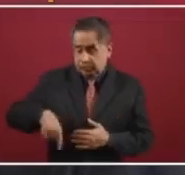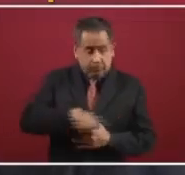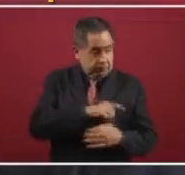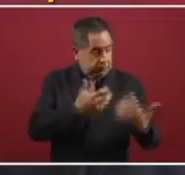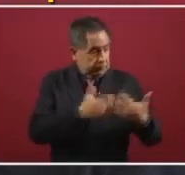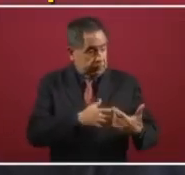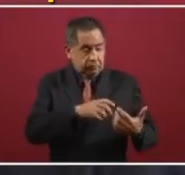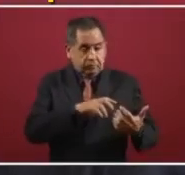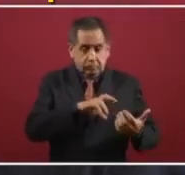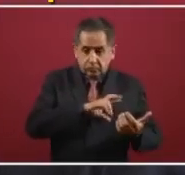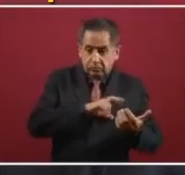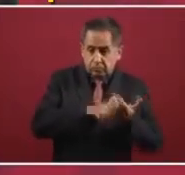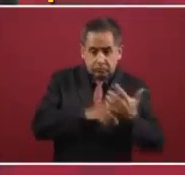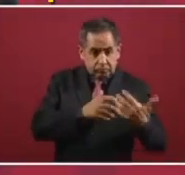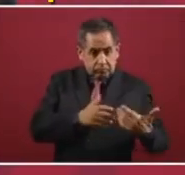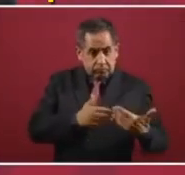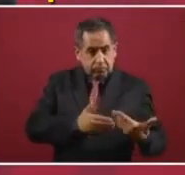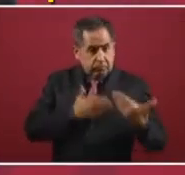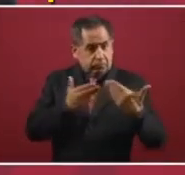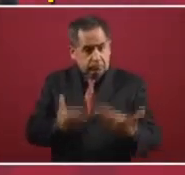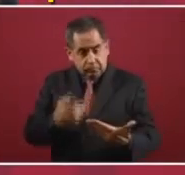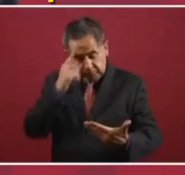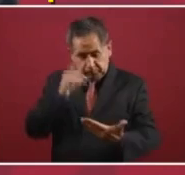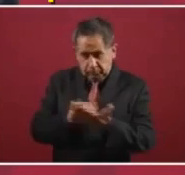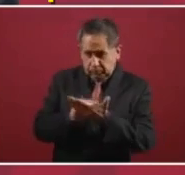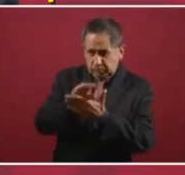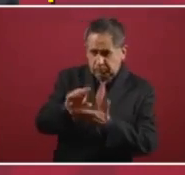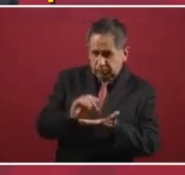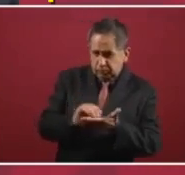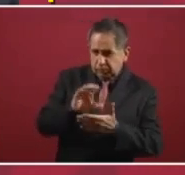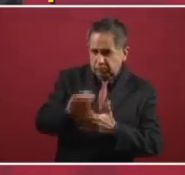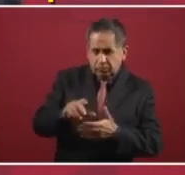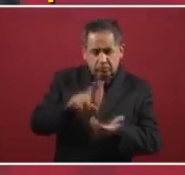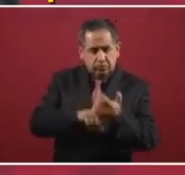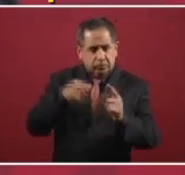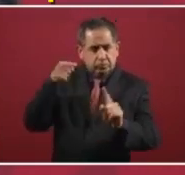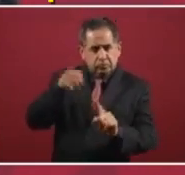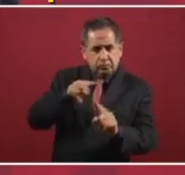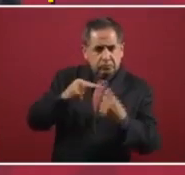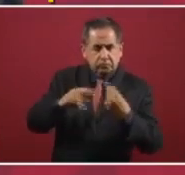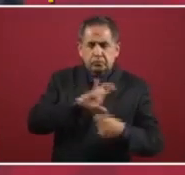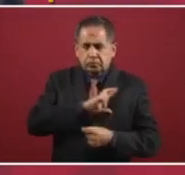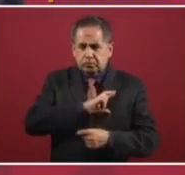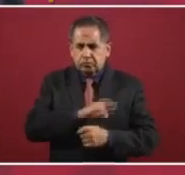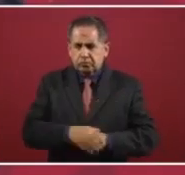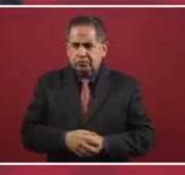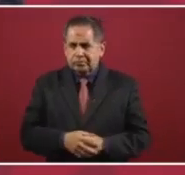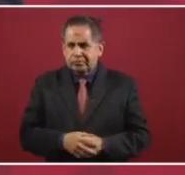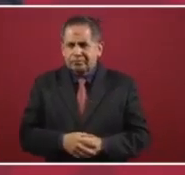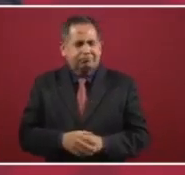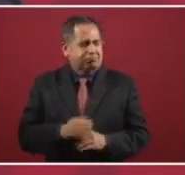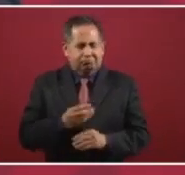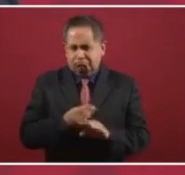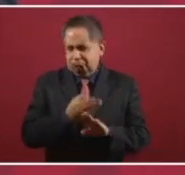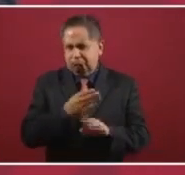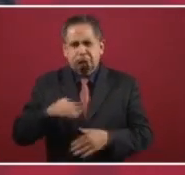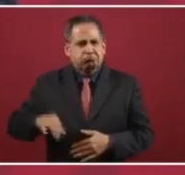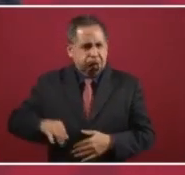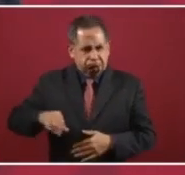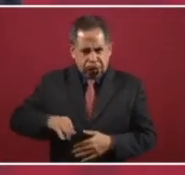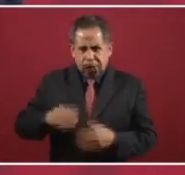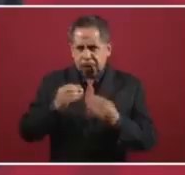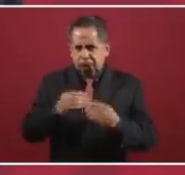inversionistas para ejecutar o para invertir desde el punto de vista del sector privado hay mucho interés